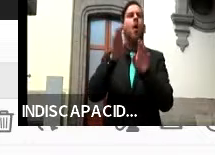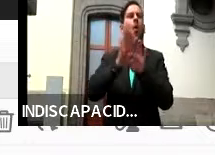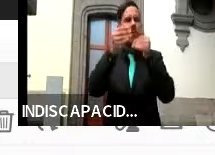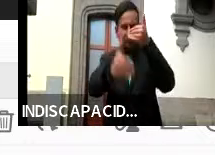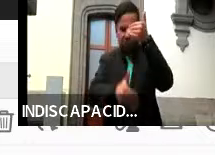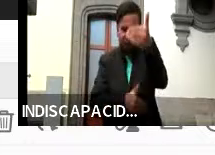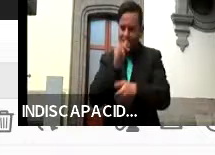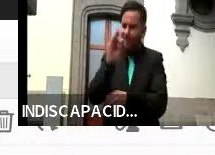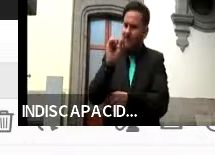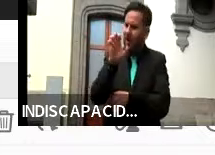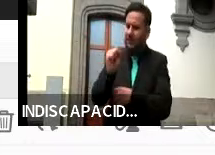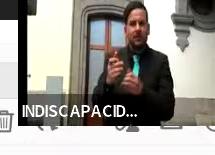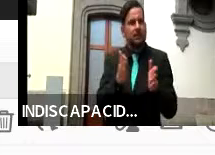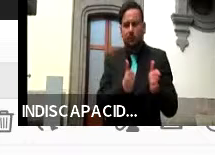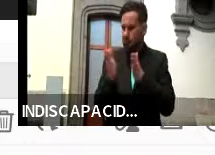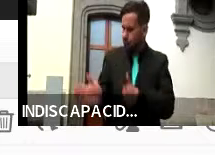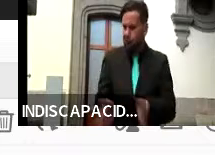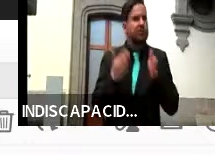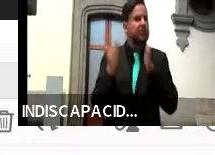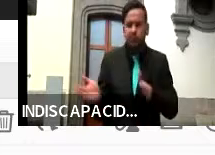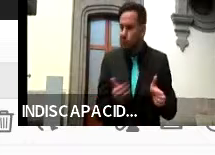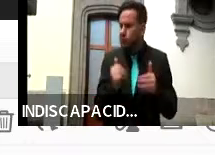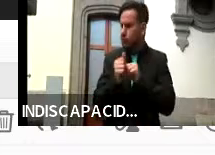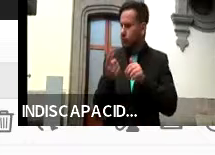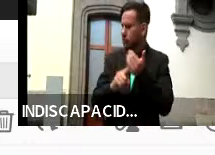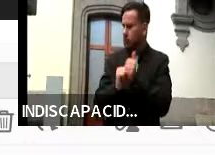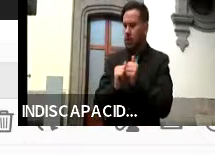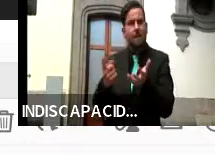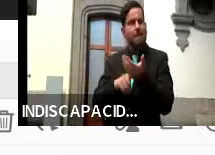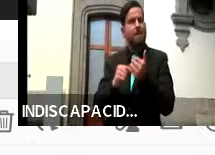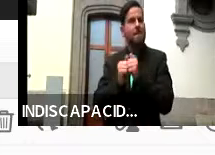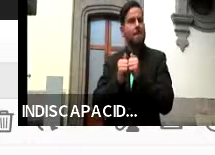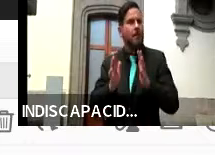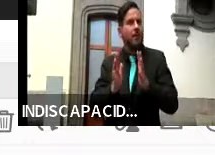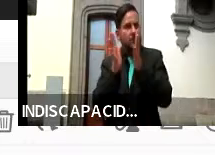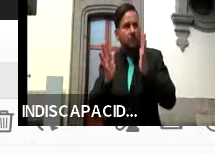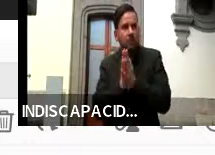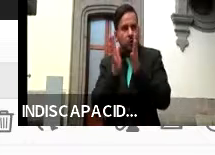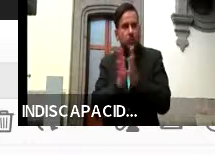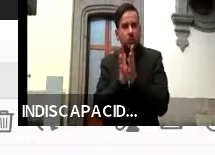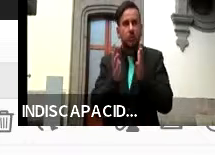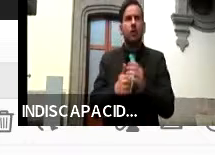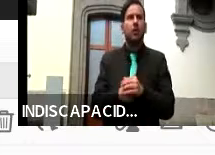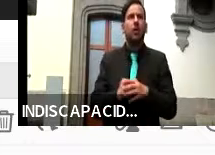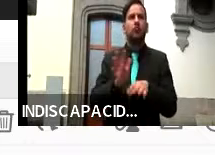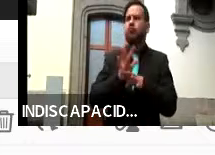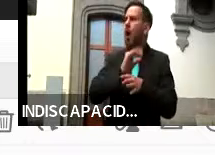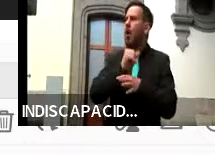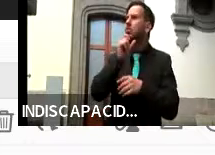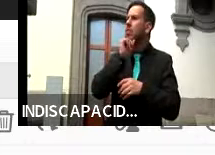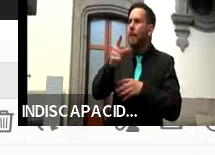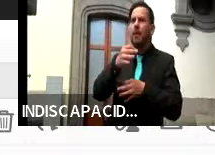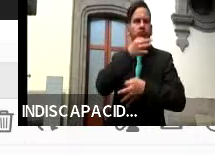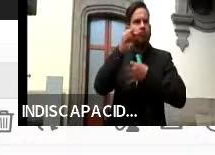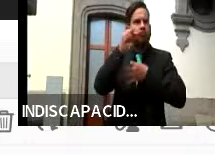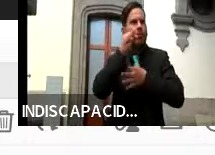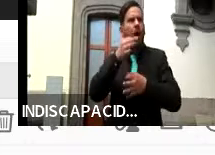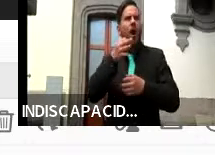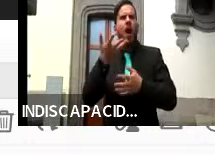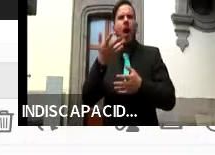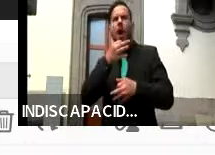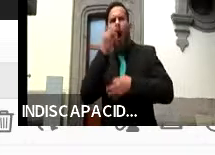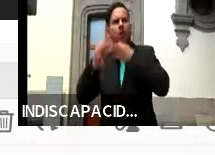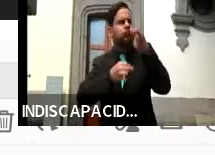el proceso, habían hablado de la participación, efectivamente es necesario difundir el proceso y acá un elemento